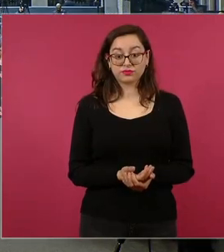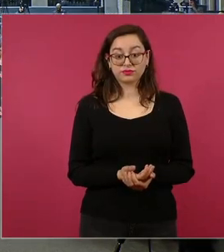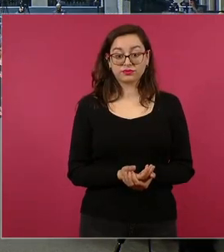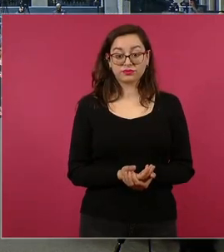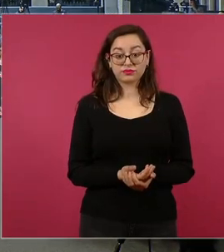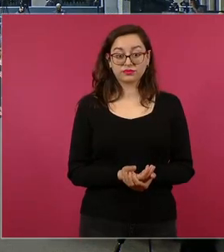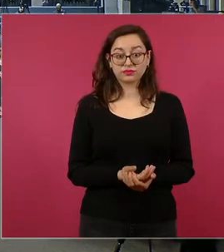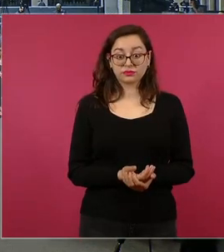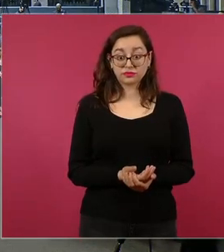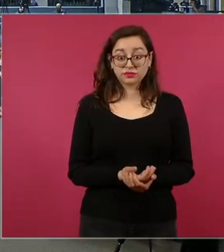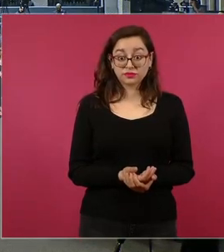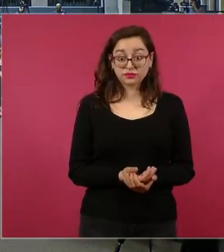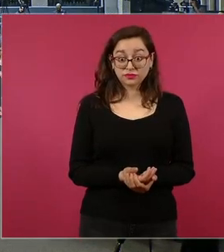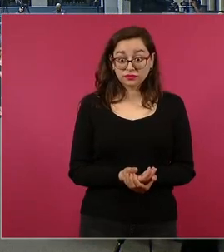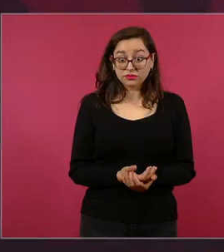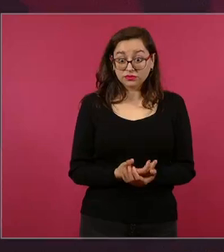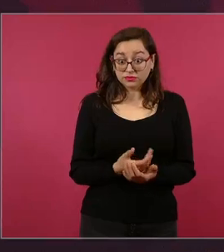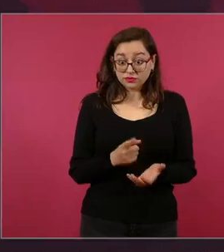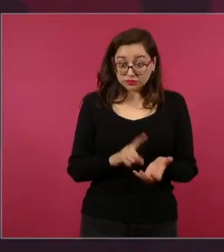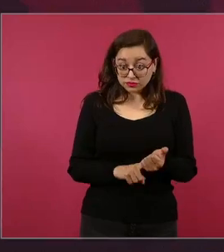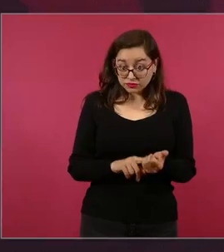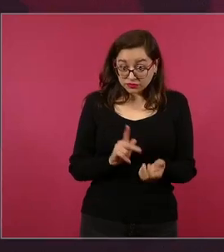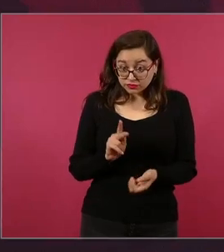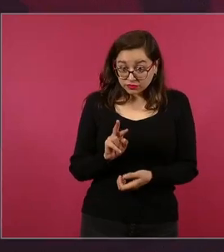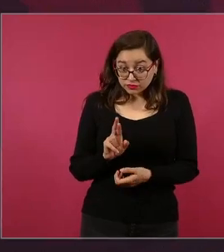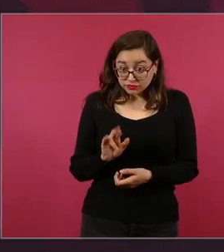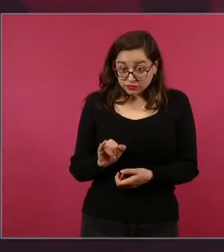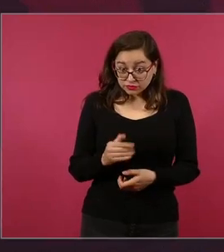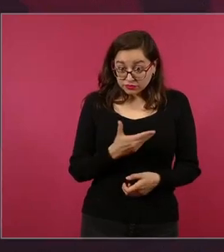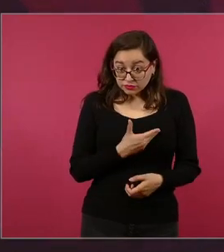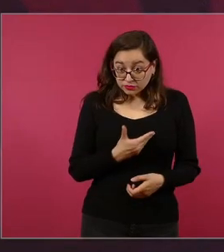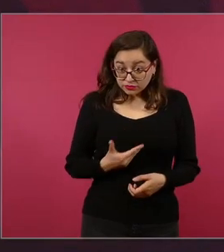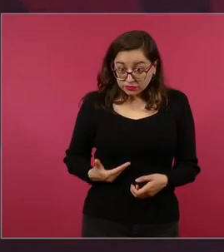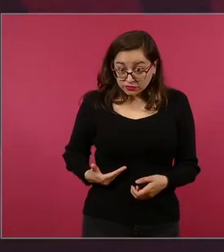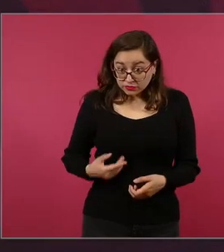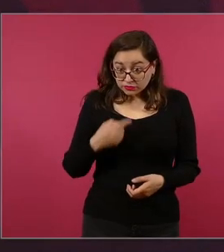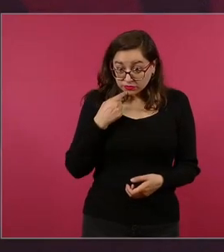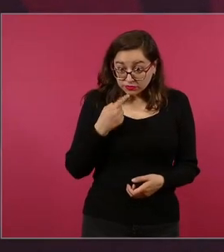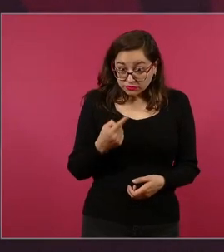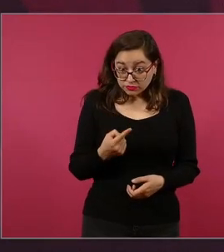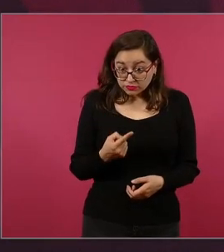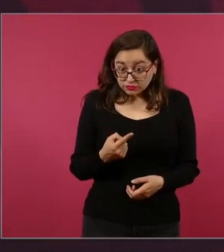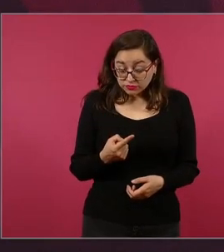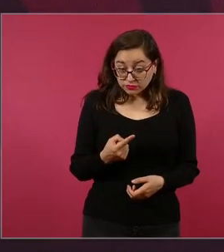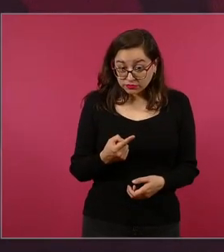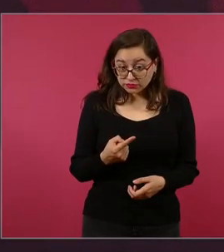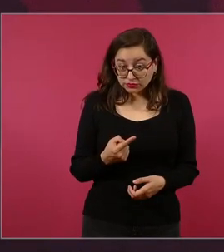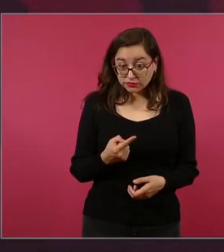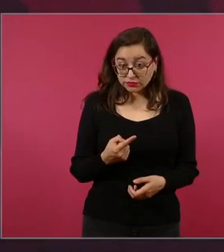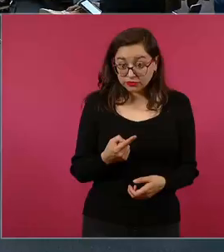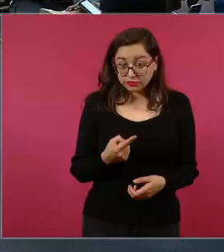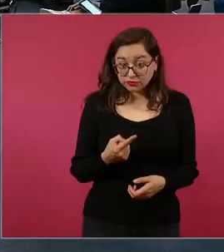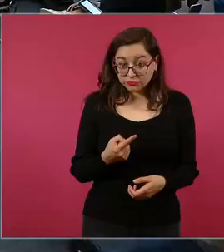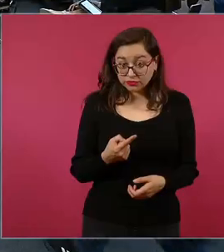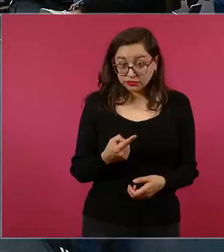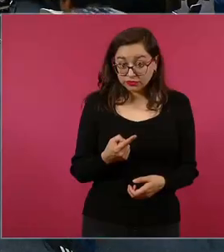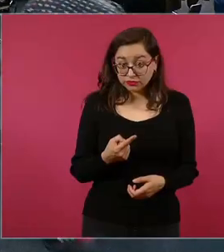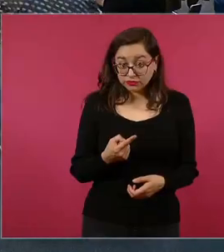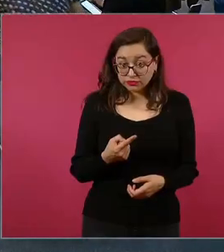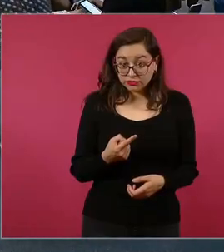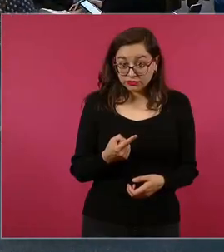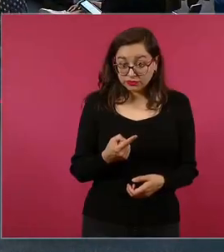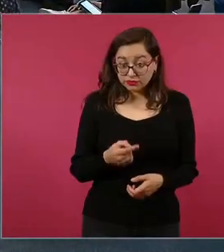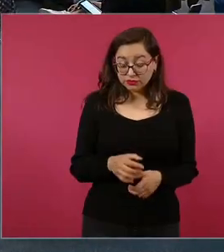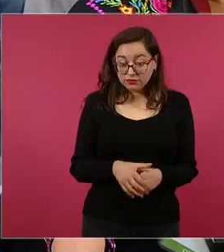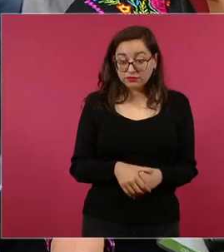¿El presidente? Sí, que porque los iba a llamar para que den cuentas acerca del Pemex Gate y